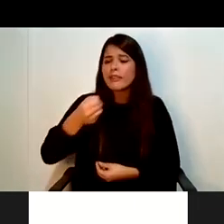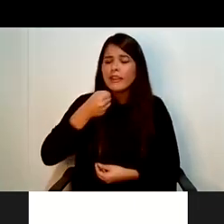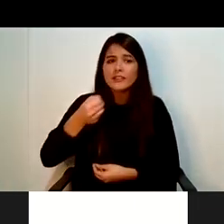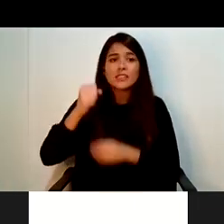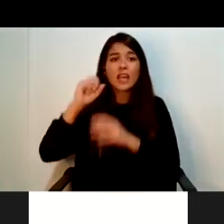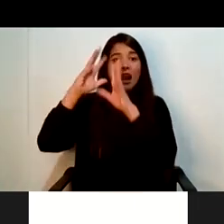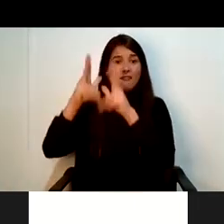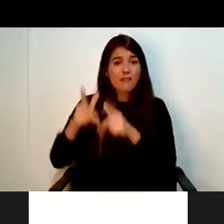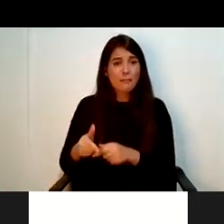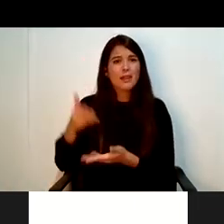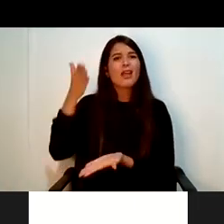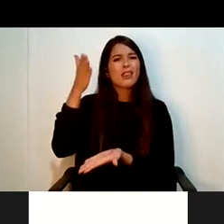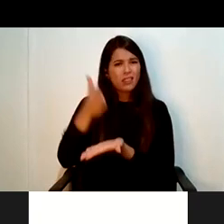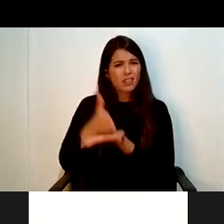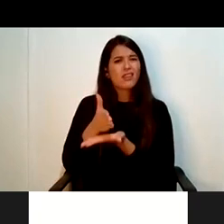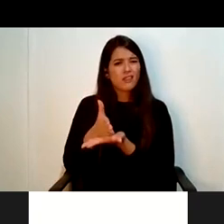debería también